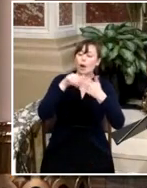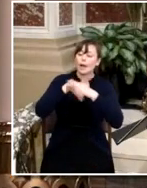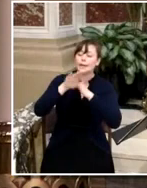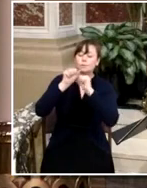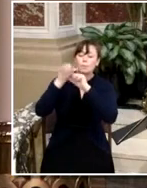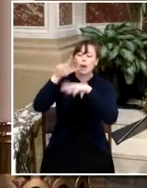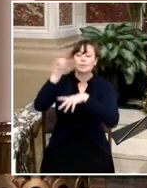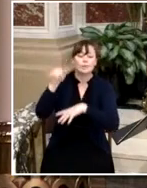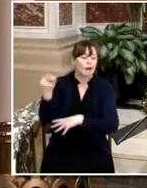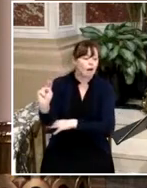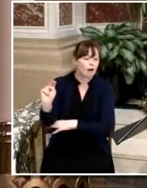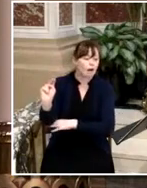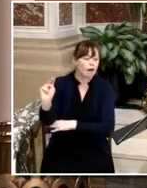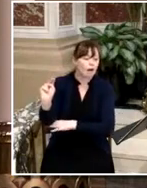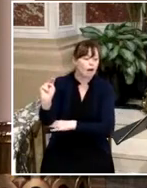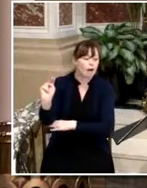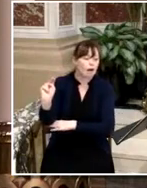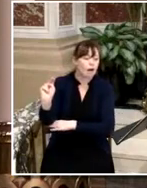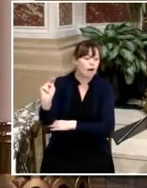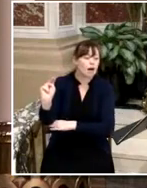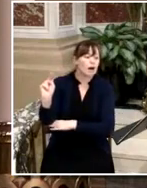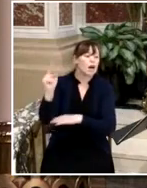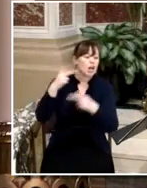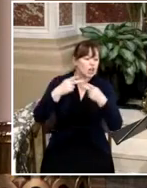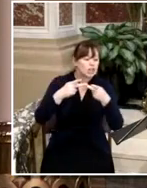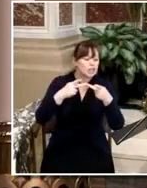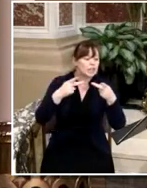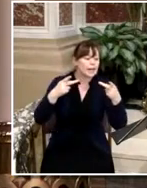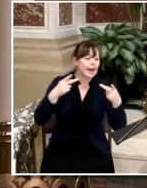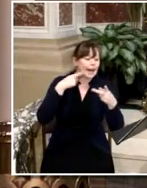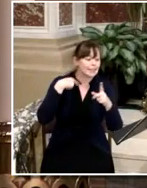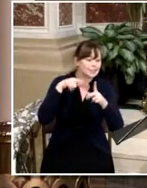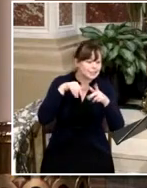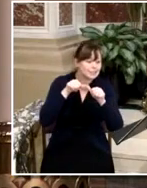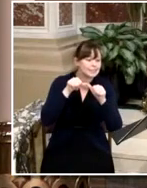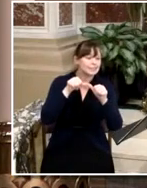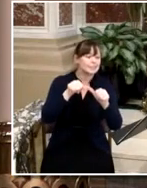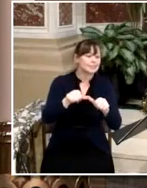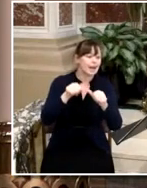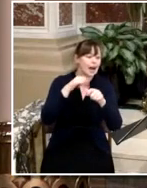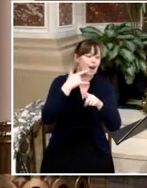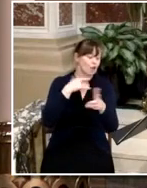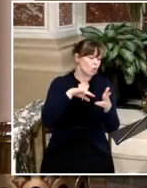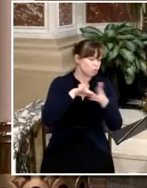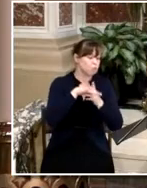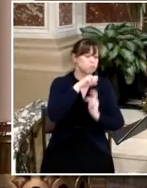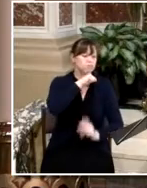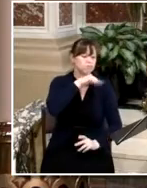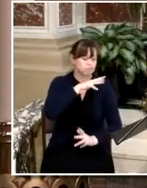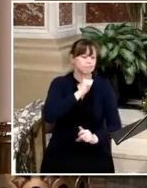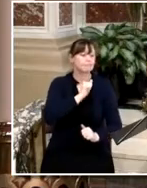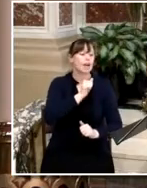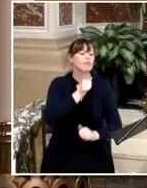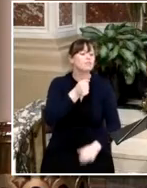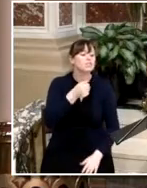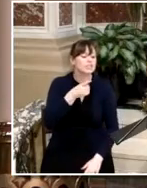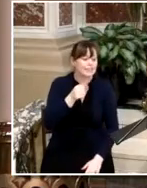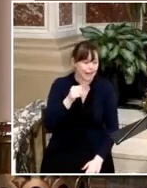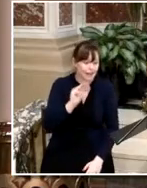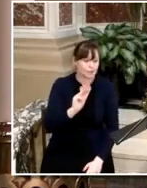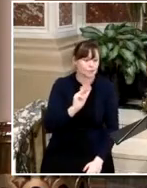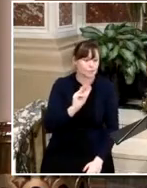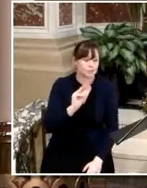sus lágrimas en aceite perfumado de alegría, y su abatimiento